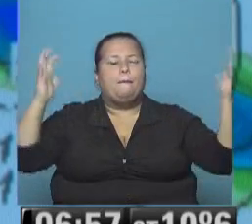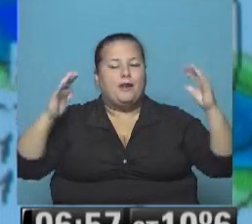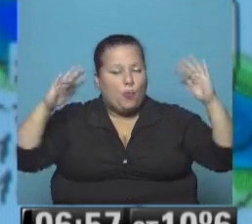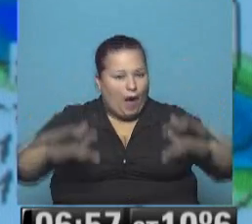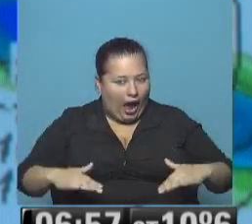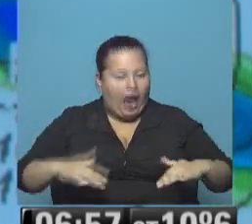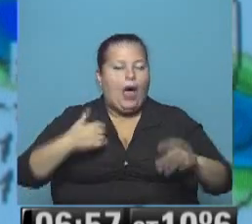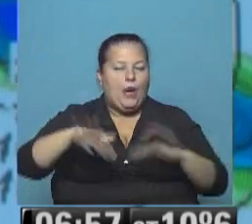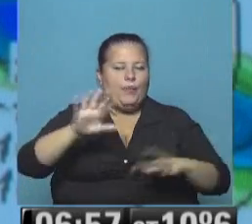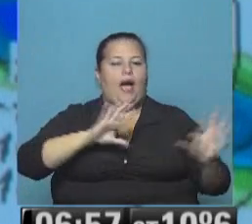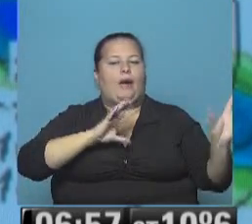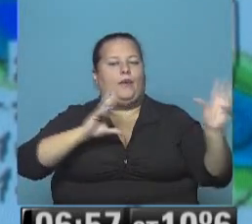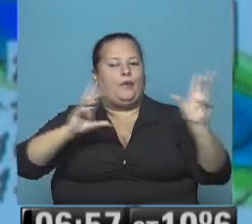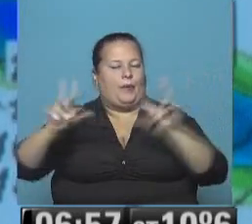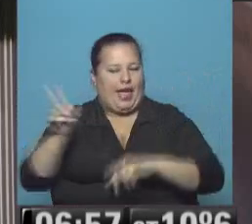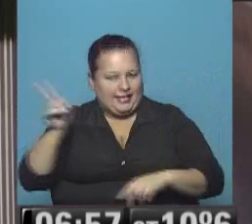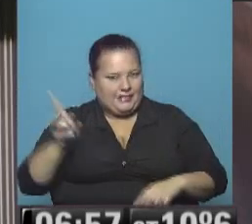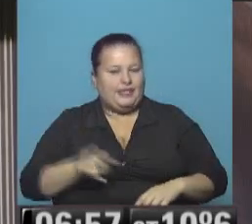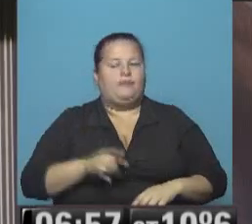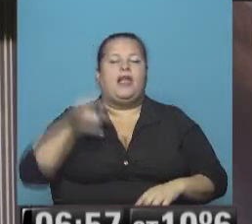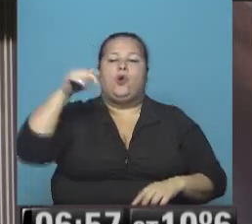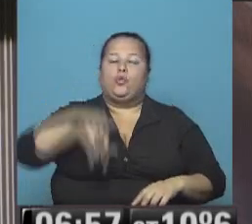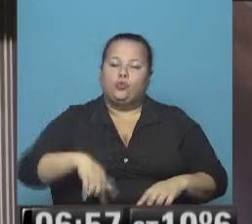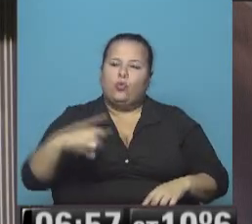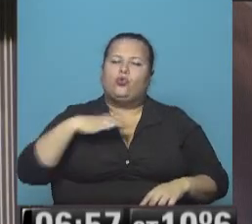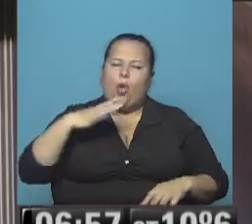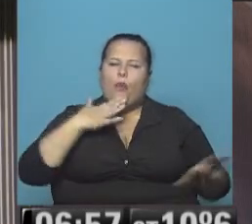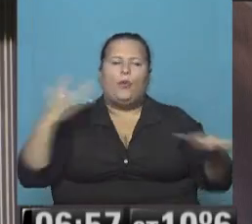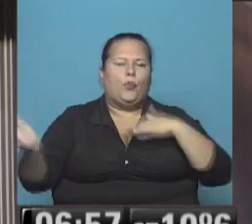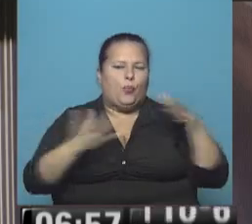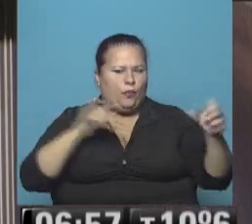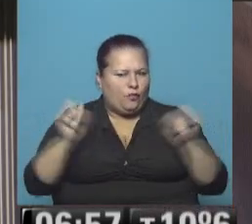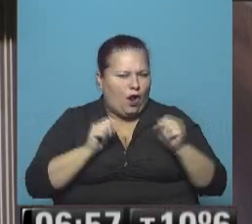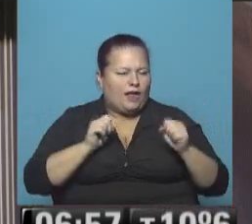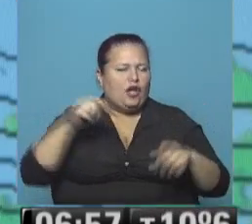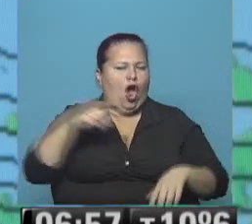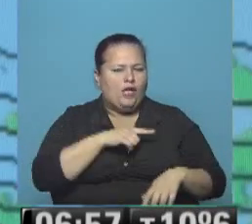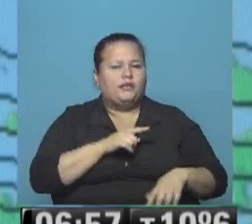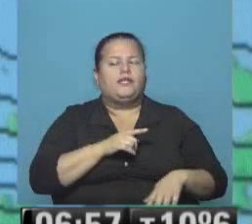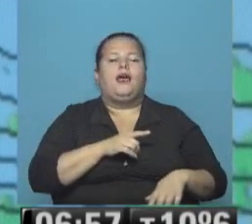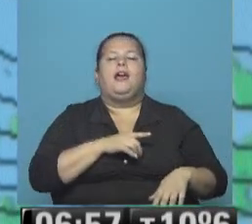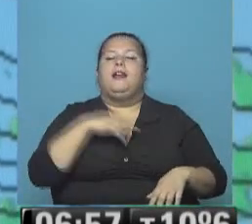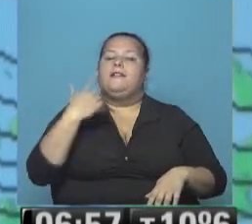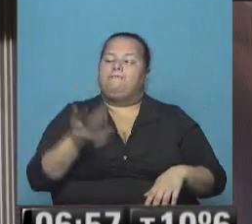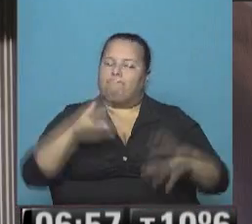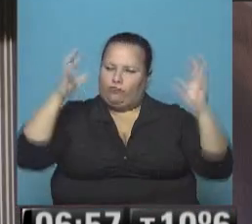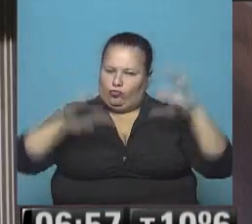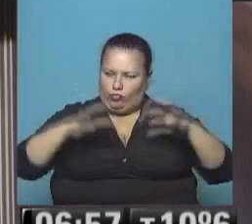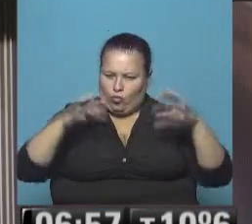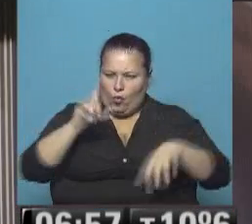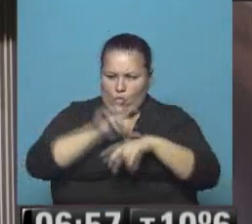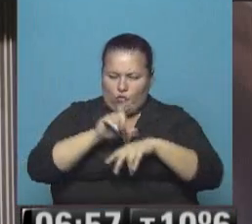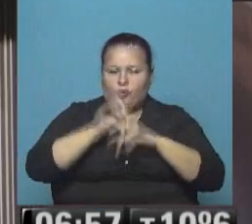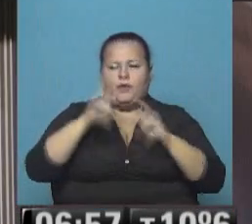comenzará a desplazarse hacia el este mientras que en la patagonia sigue soplando viento muy fuerte del sector oeste y en la región de cuyos precipitaciones